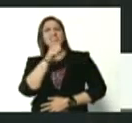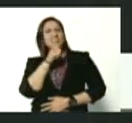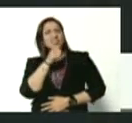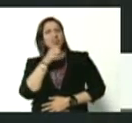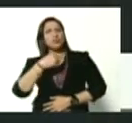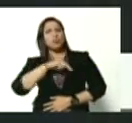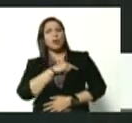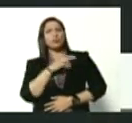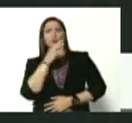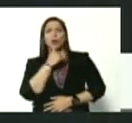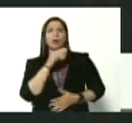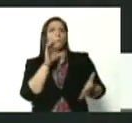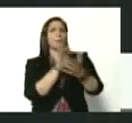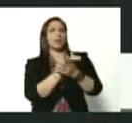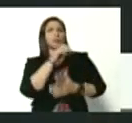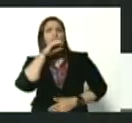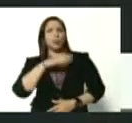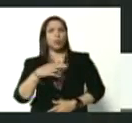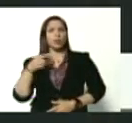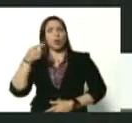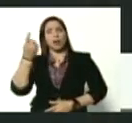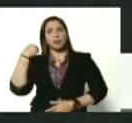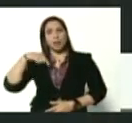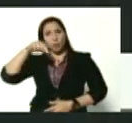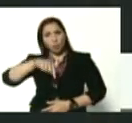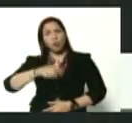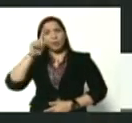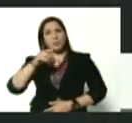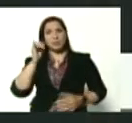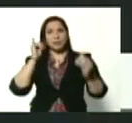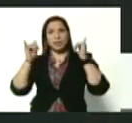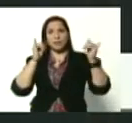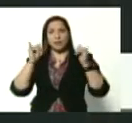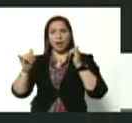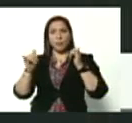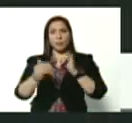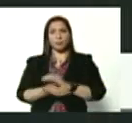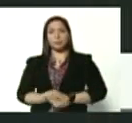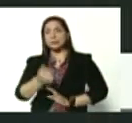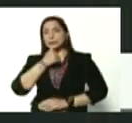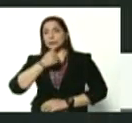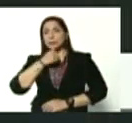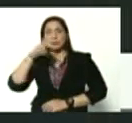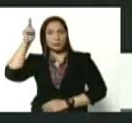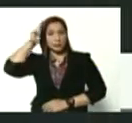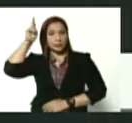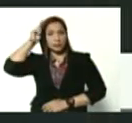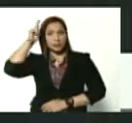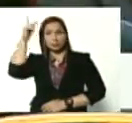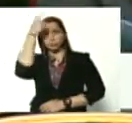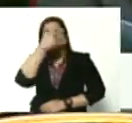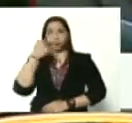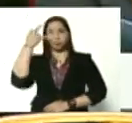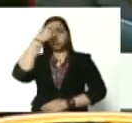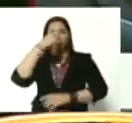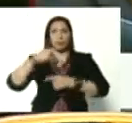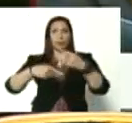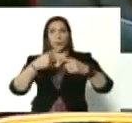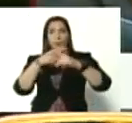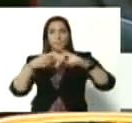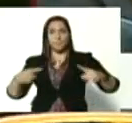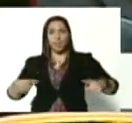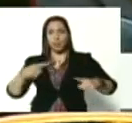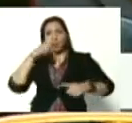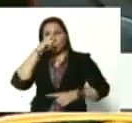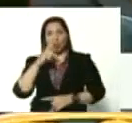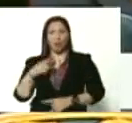y de hoy de esta forma también celebramos la resistencia indígena y afroamericana después de medio milenio de allí al